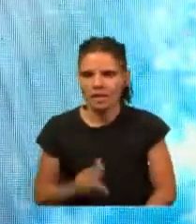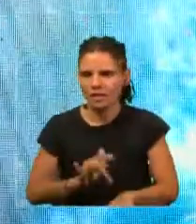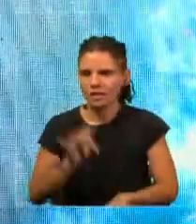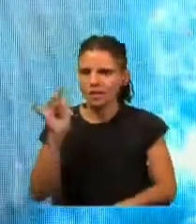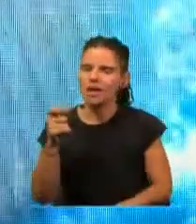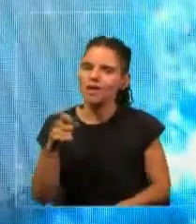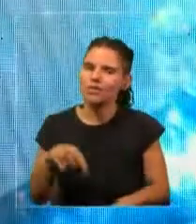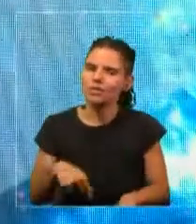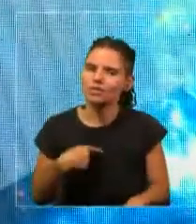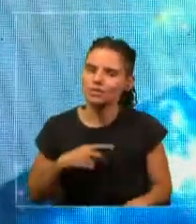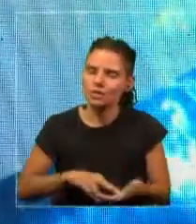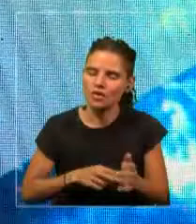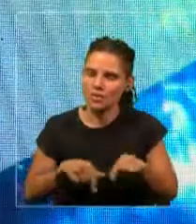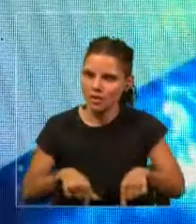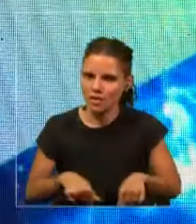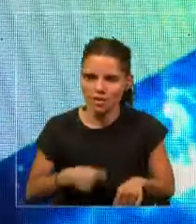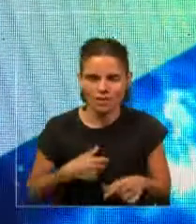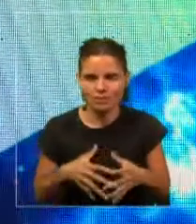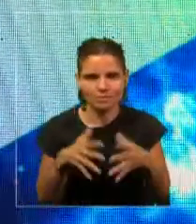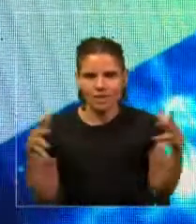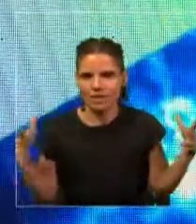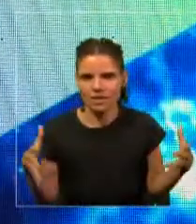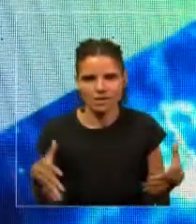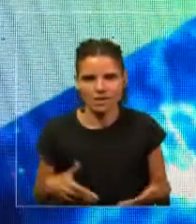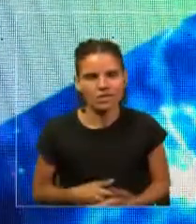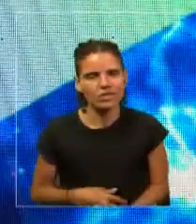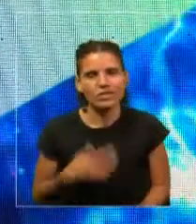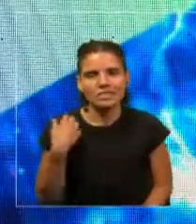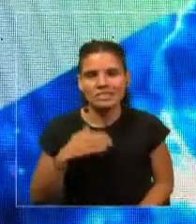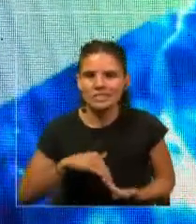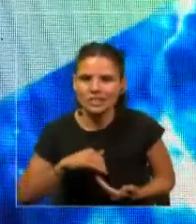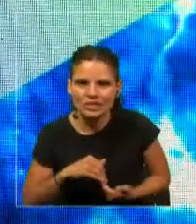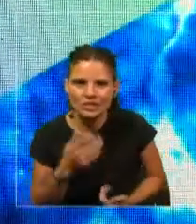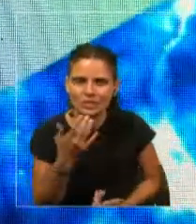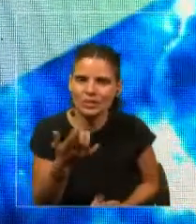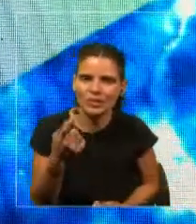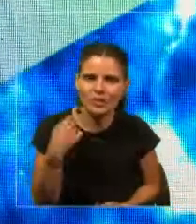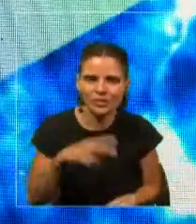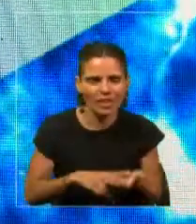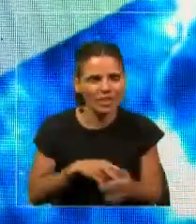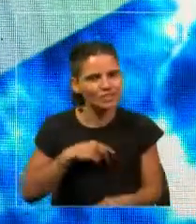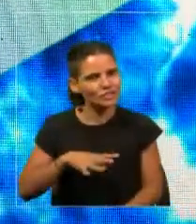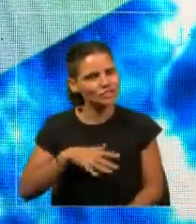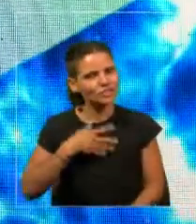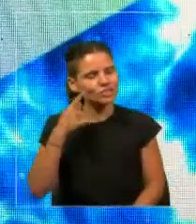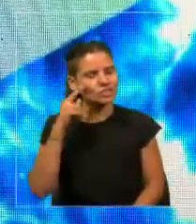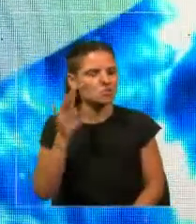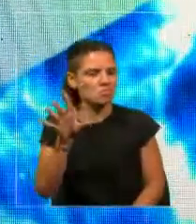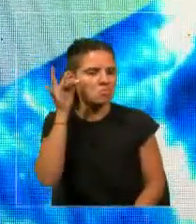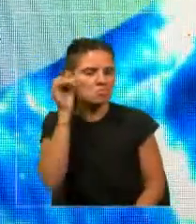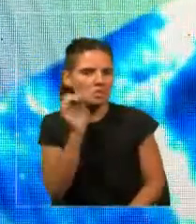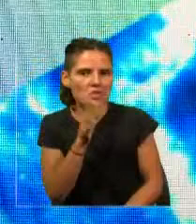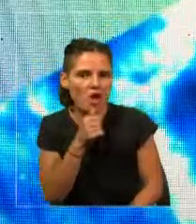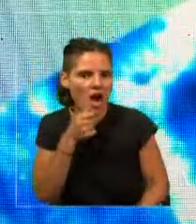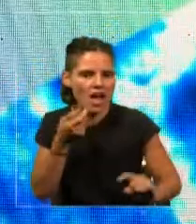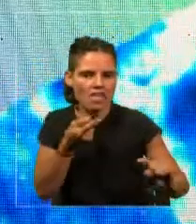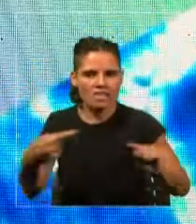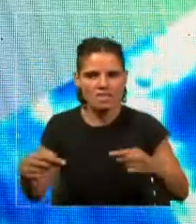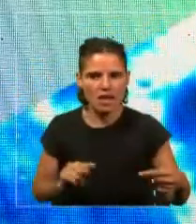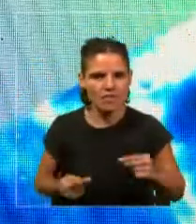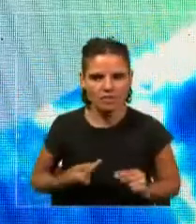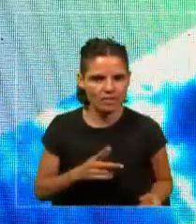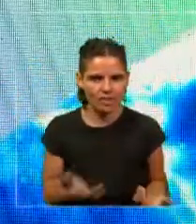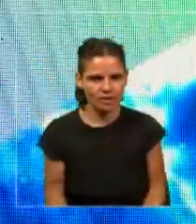contemporáneo mayor, y lo siento, pero yo creo que no se percibe lo suficiente, no hay debate